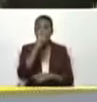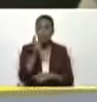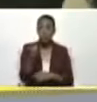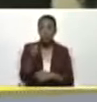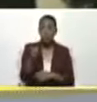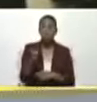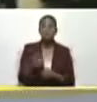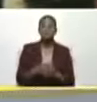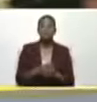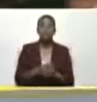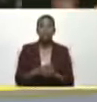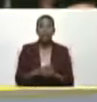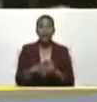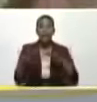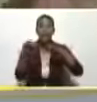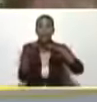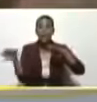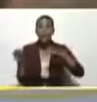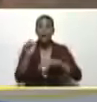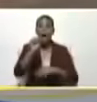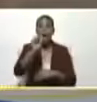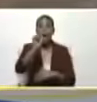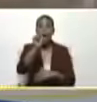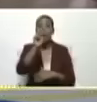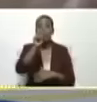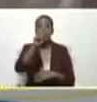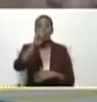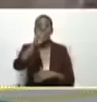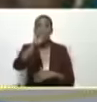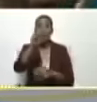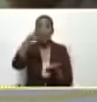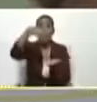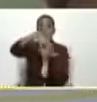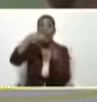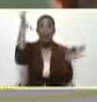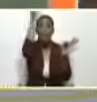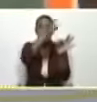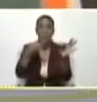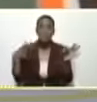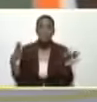años del municipio atures estado